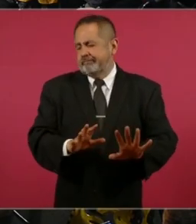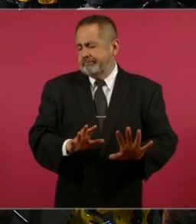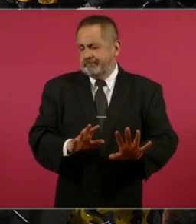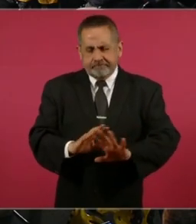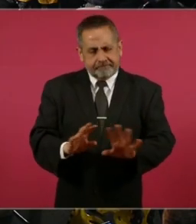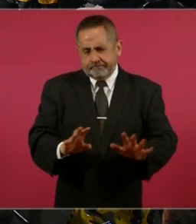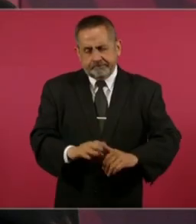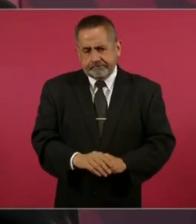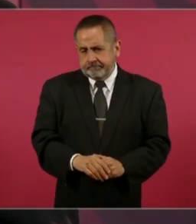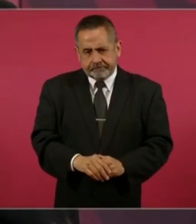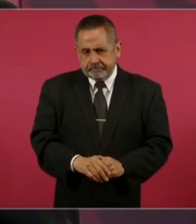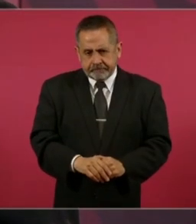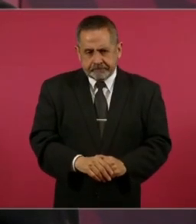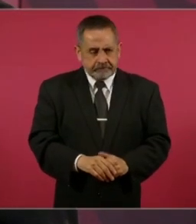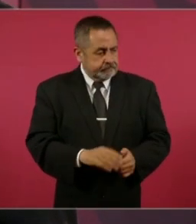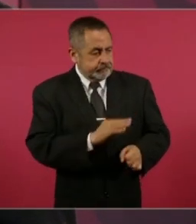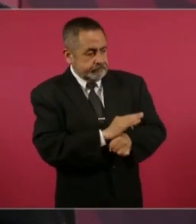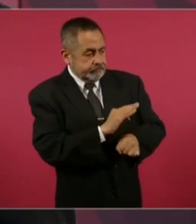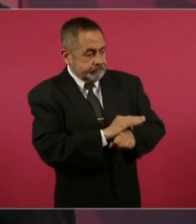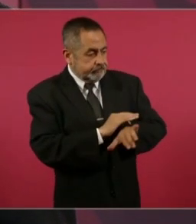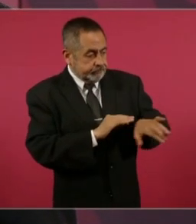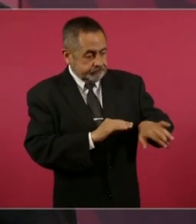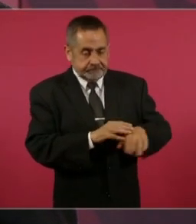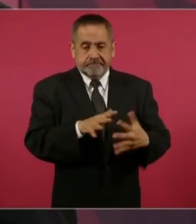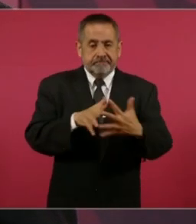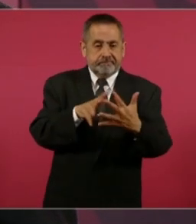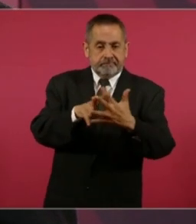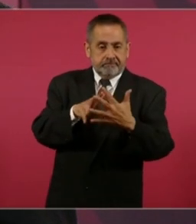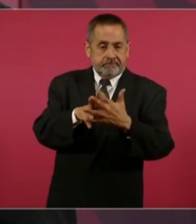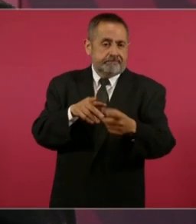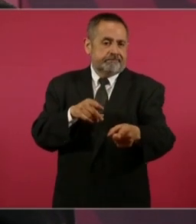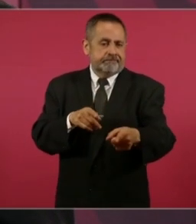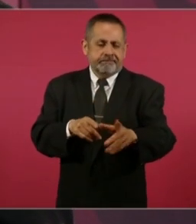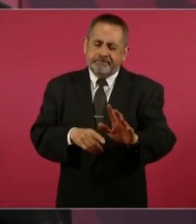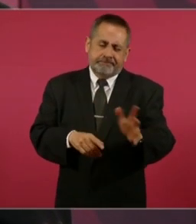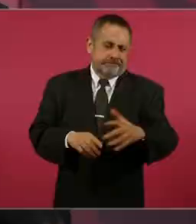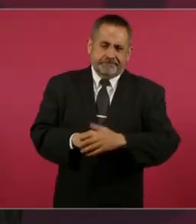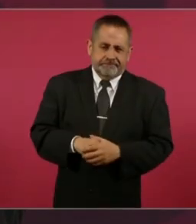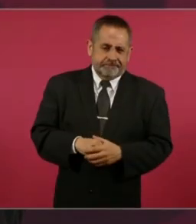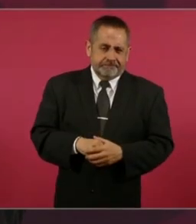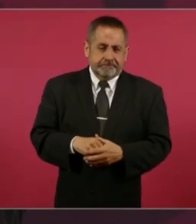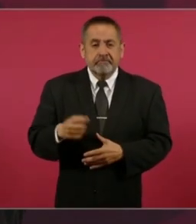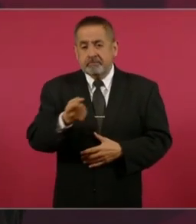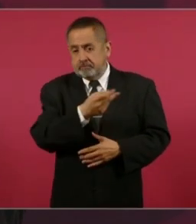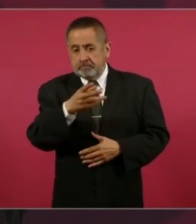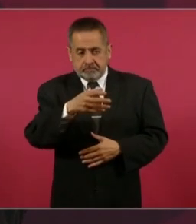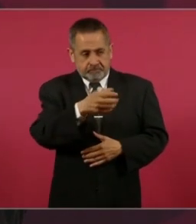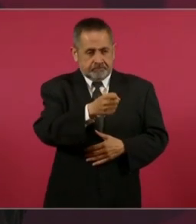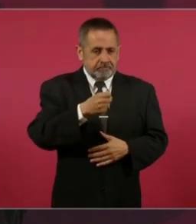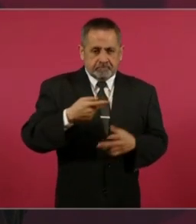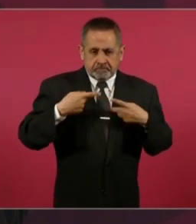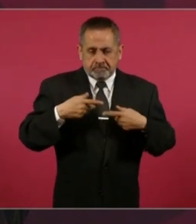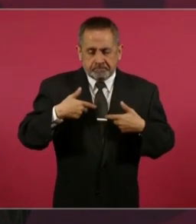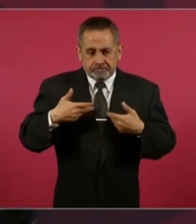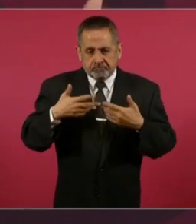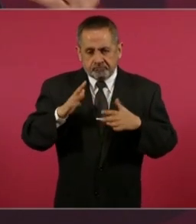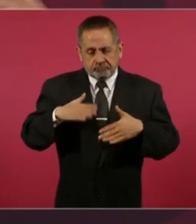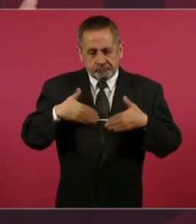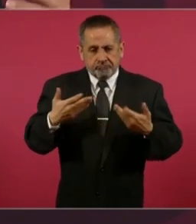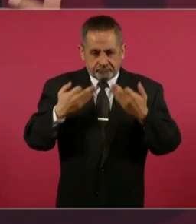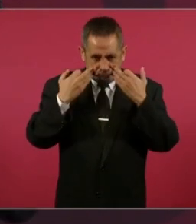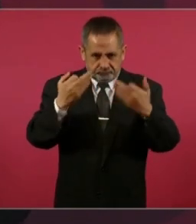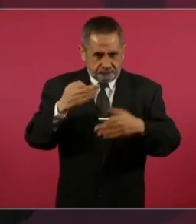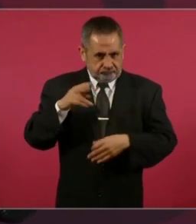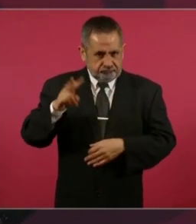y enfrentaban a otros hay testimonios que a las